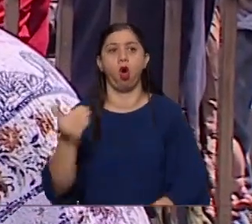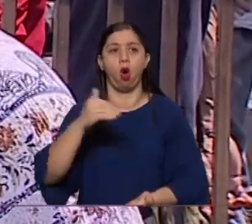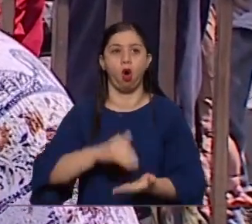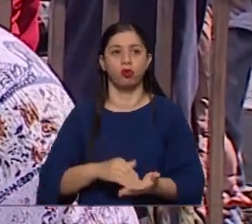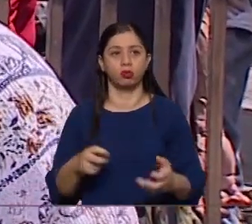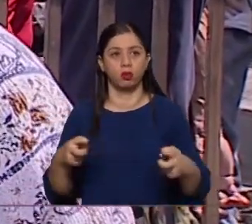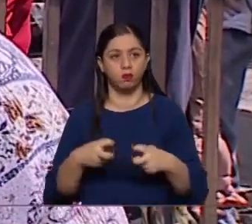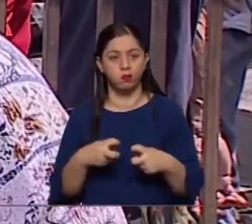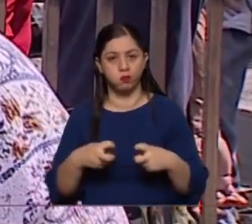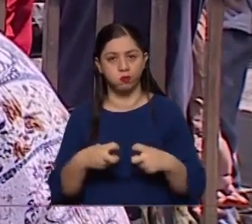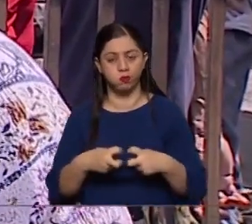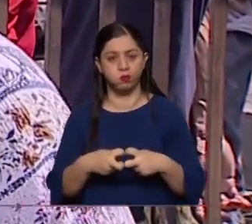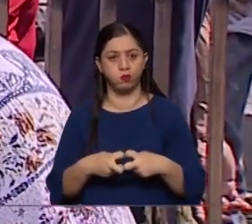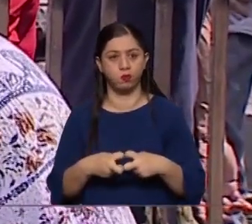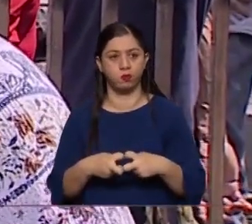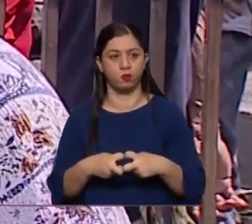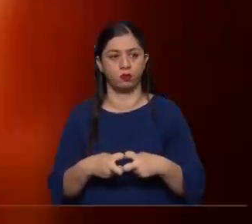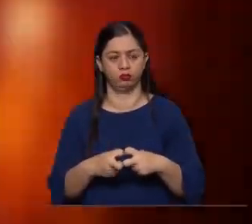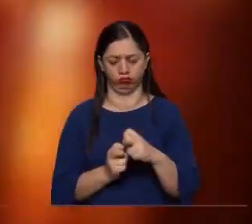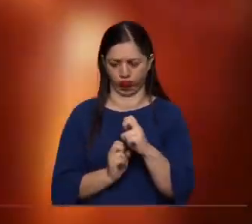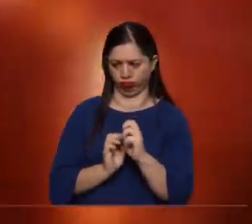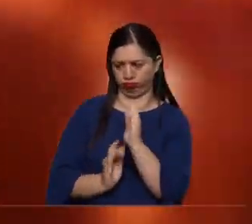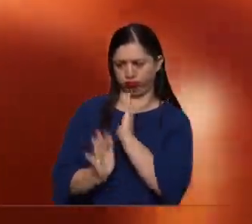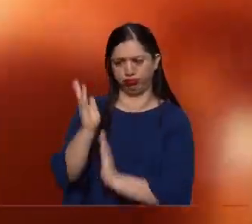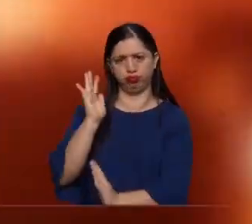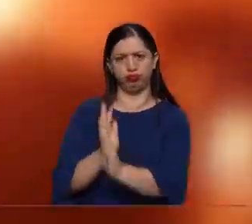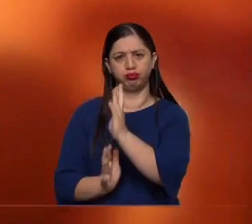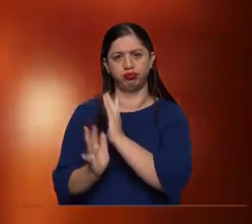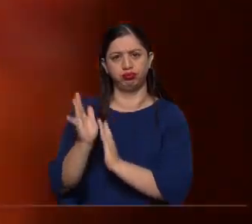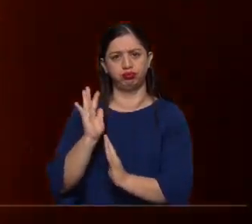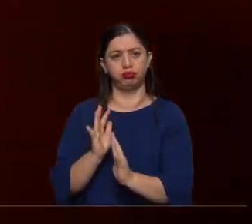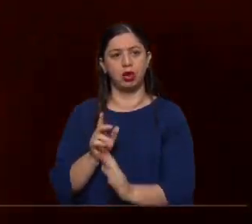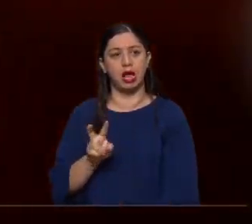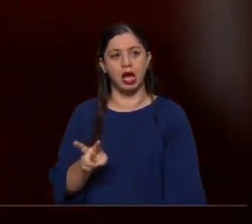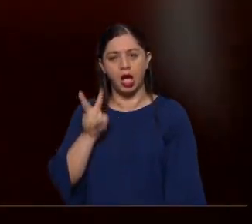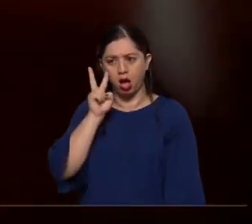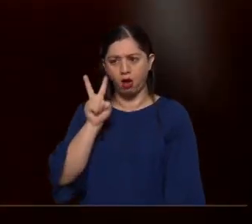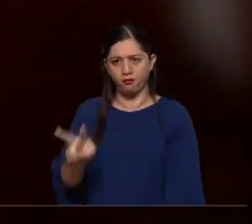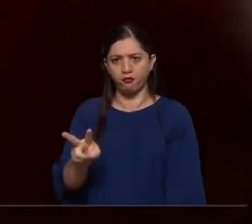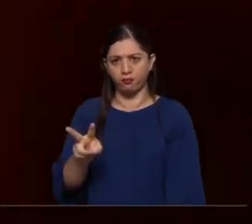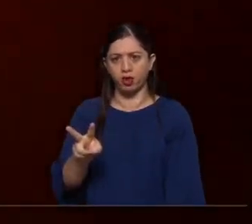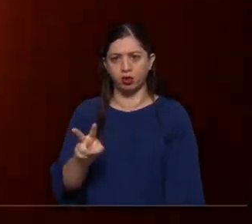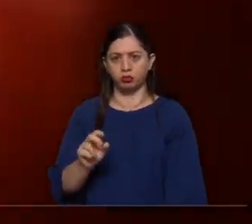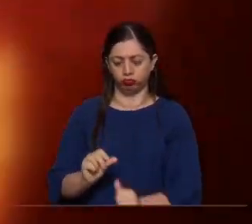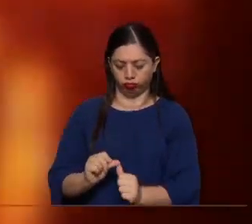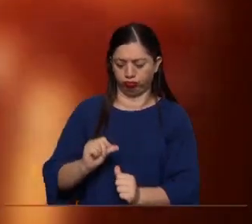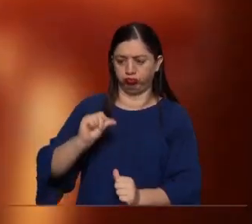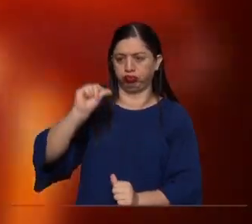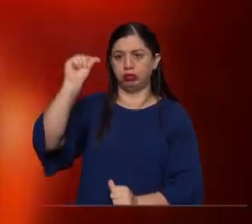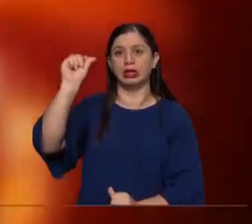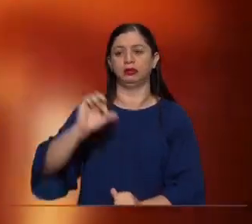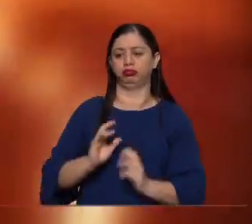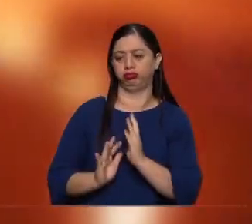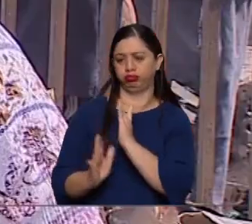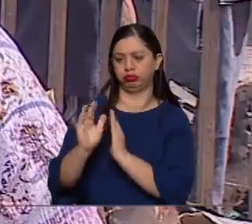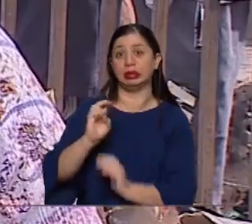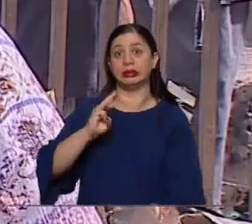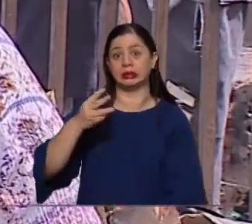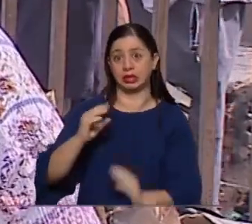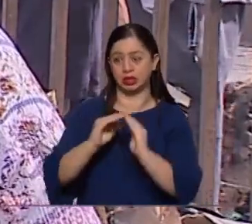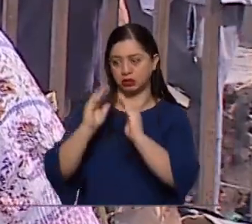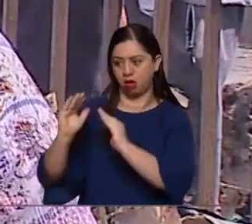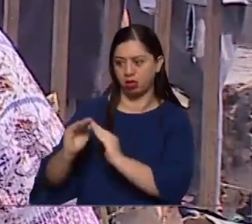la energía se vio una llamarada de fuego y esa llamada de fuego alcanzó a tres casas y pues la